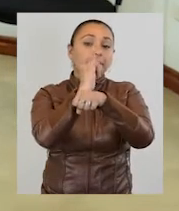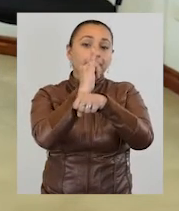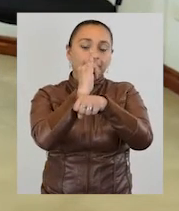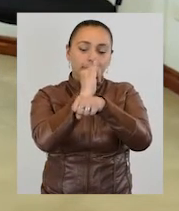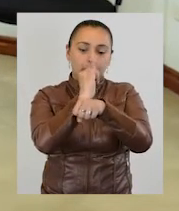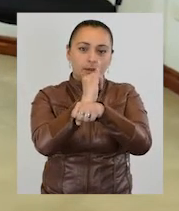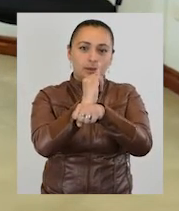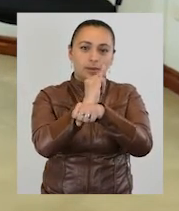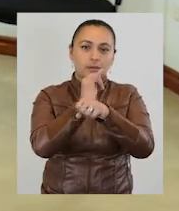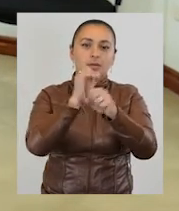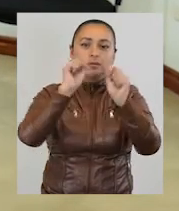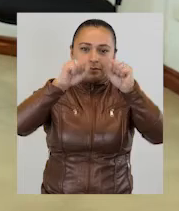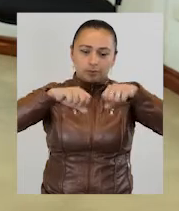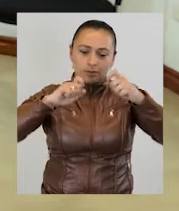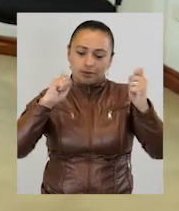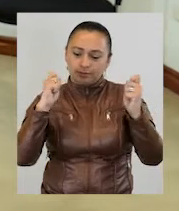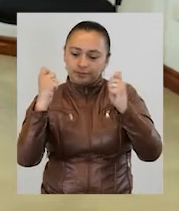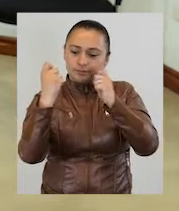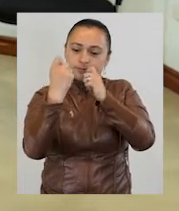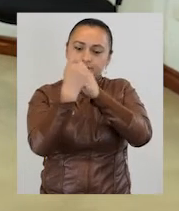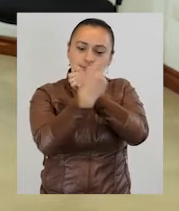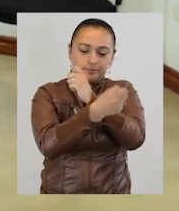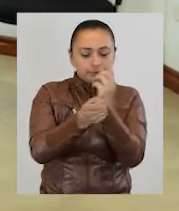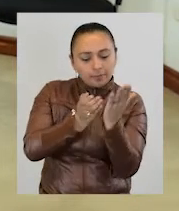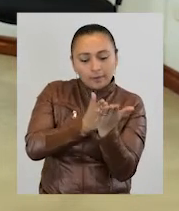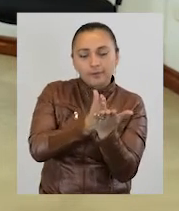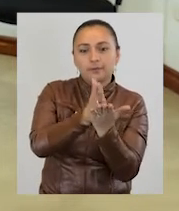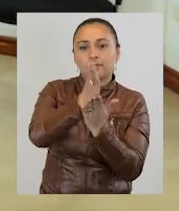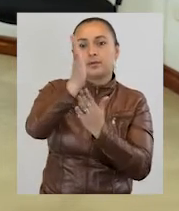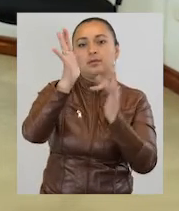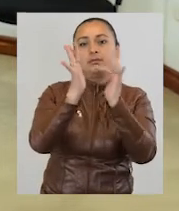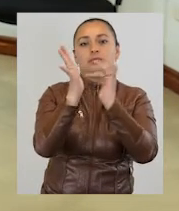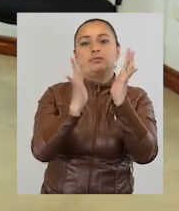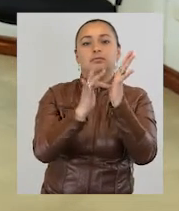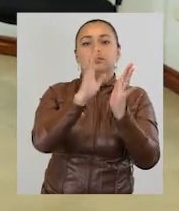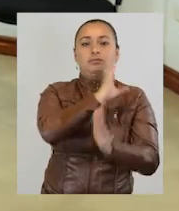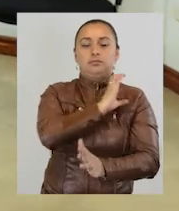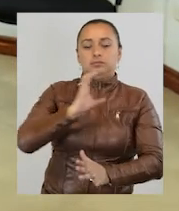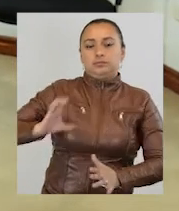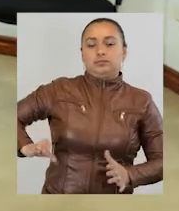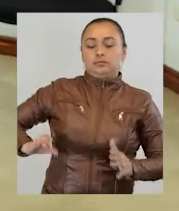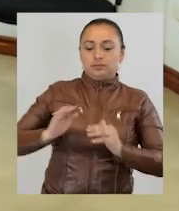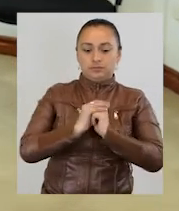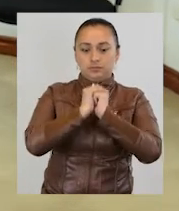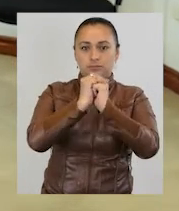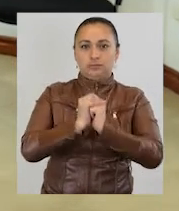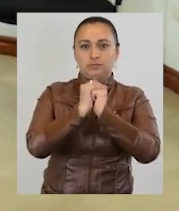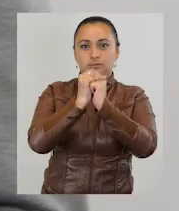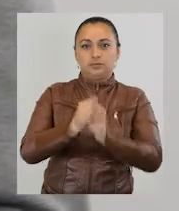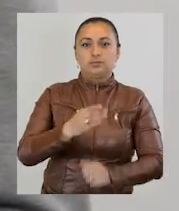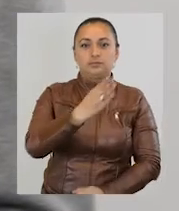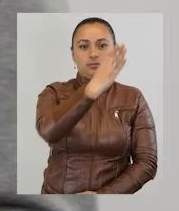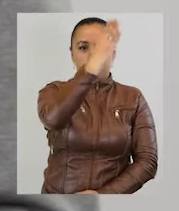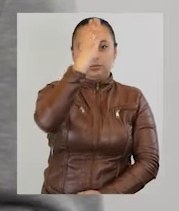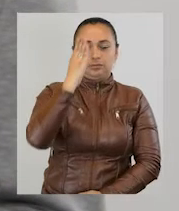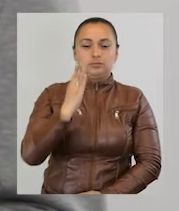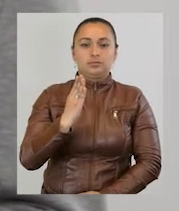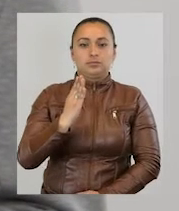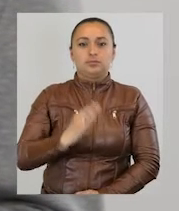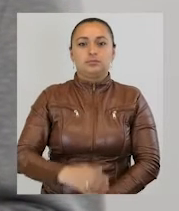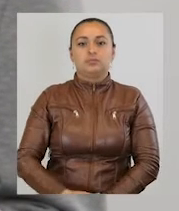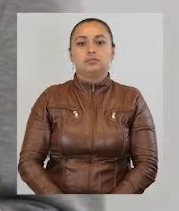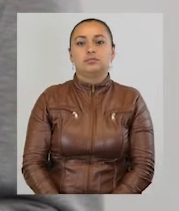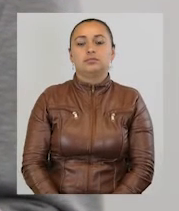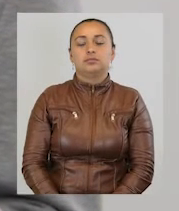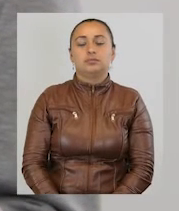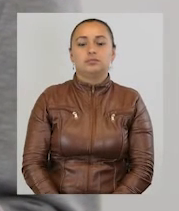Por la Iglesia, para que se renueve en esta Cuaresma, buscando ser fiel a Jesucristo transfigurado, roguemos al Señor. Dios